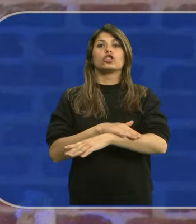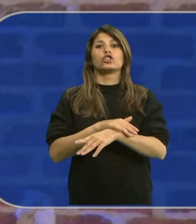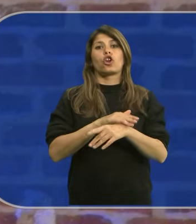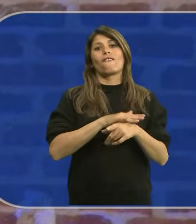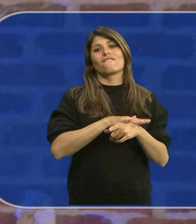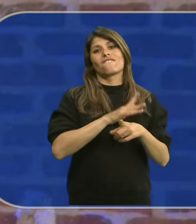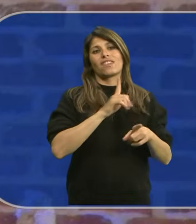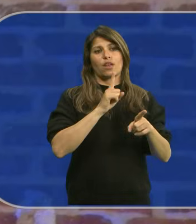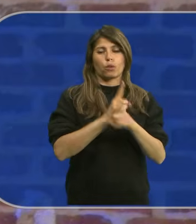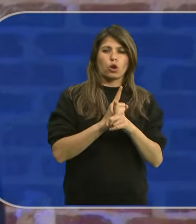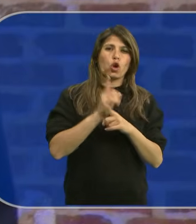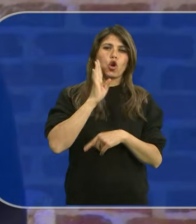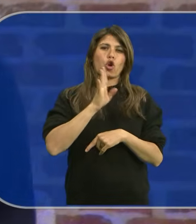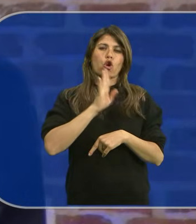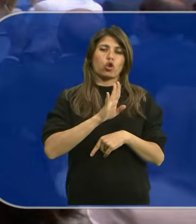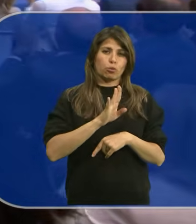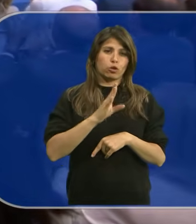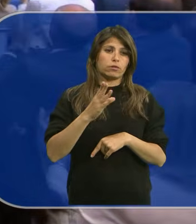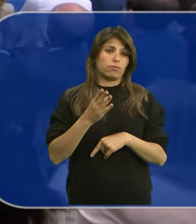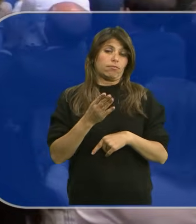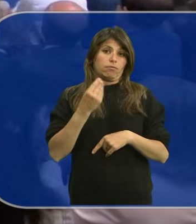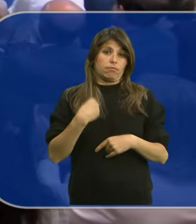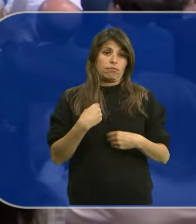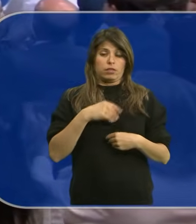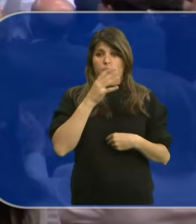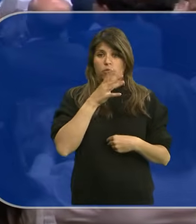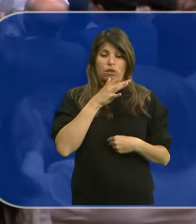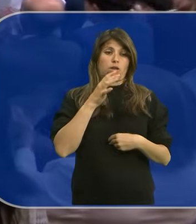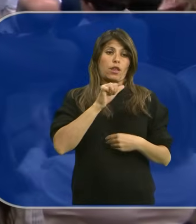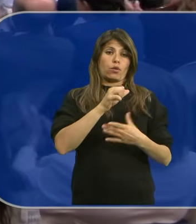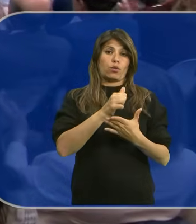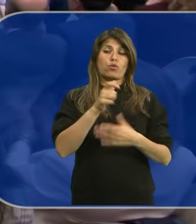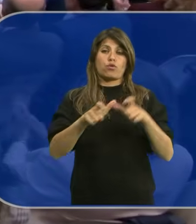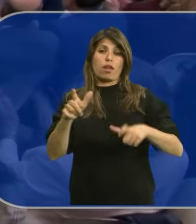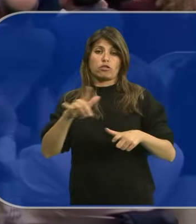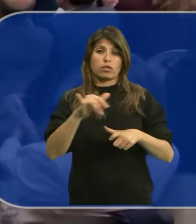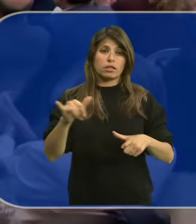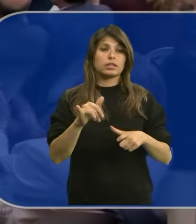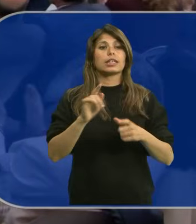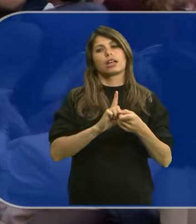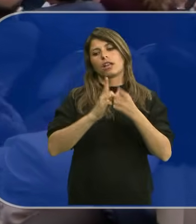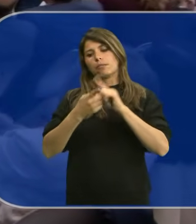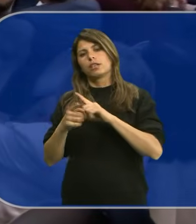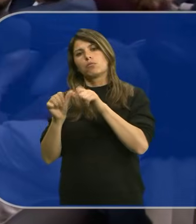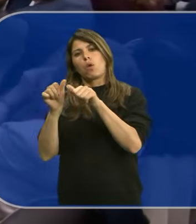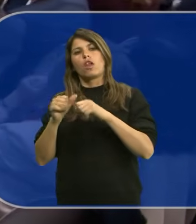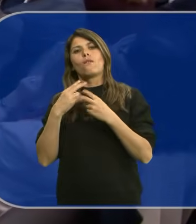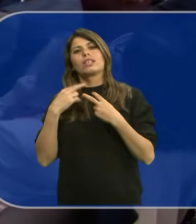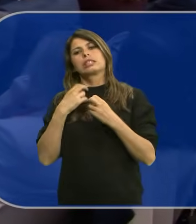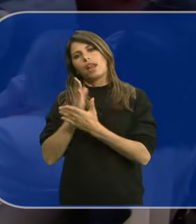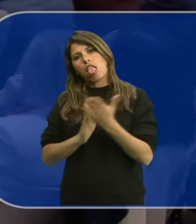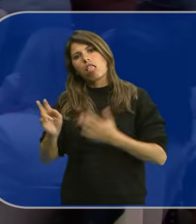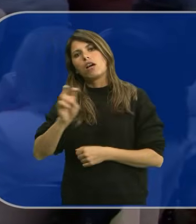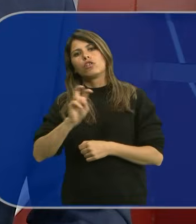inflación y la corrupción que sablea a los ciudadanos por otro que les alivie con un modelo fiscal